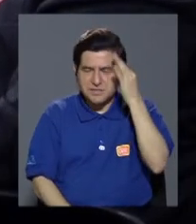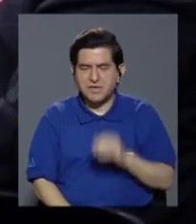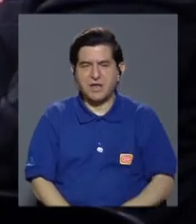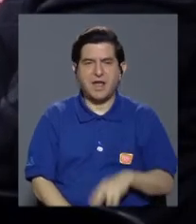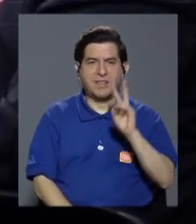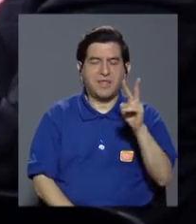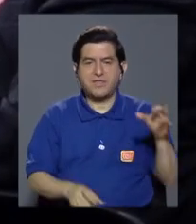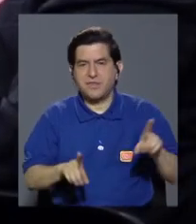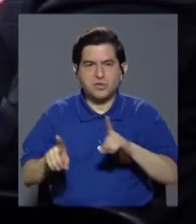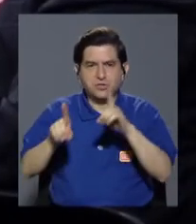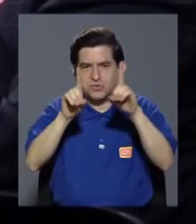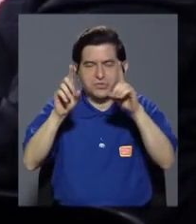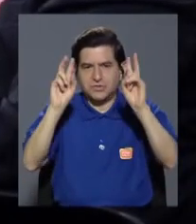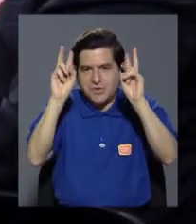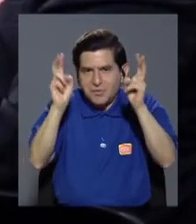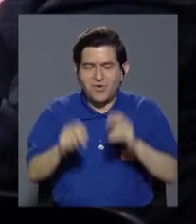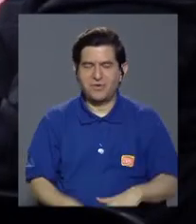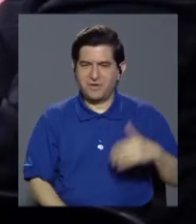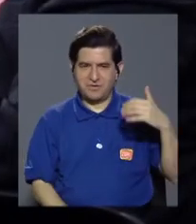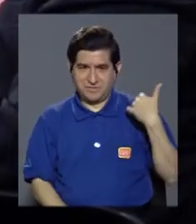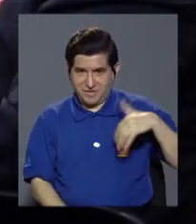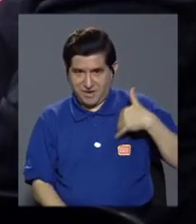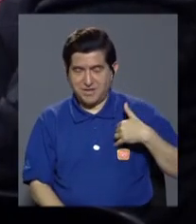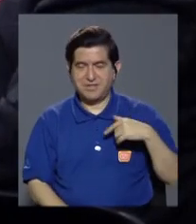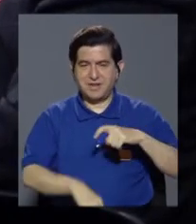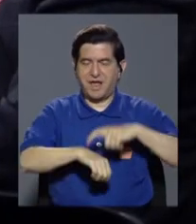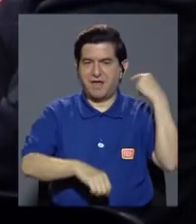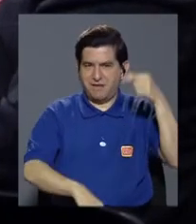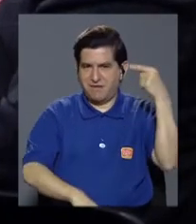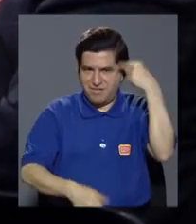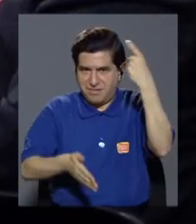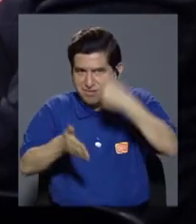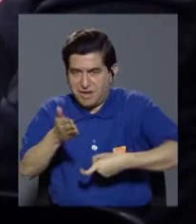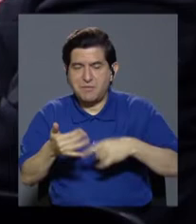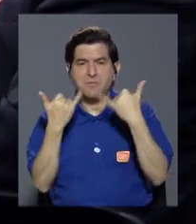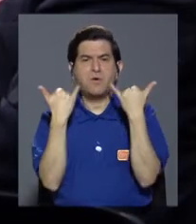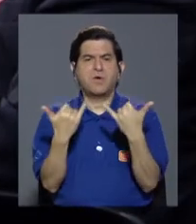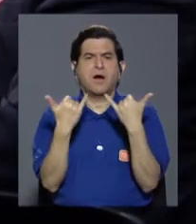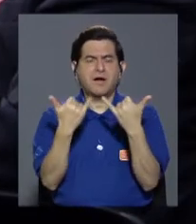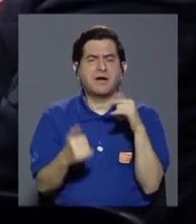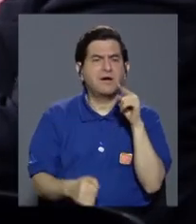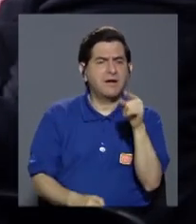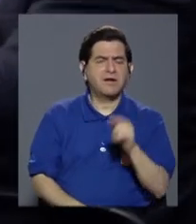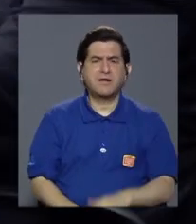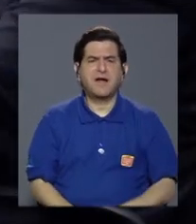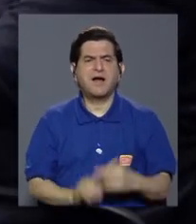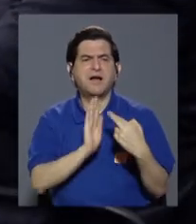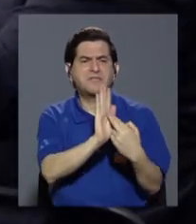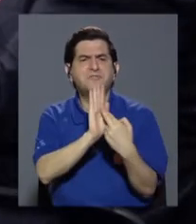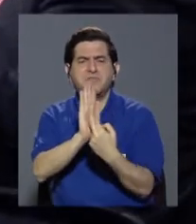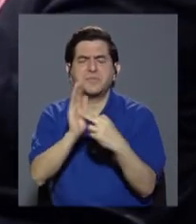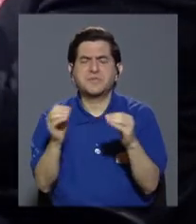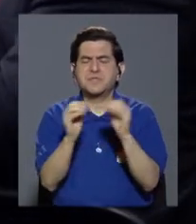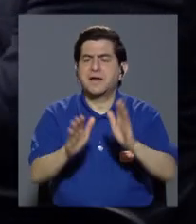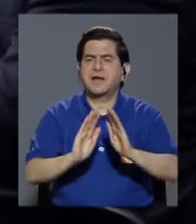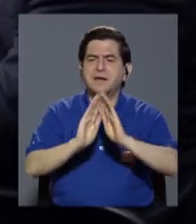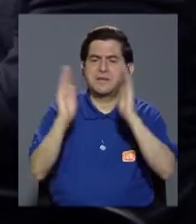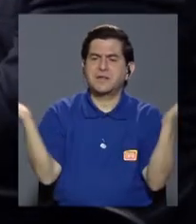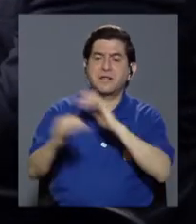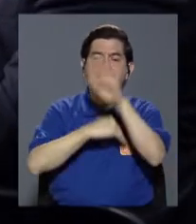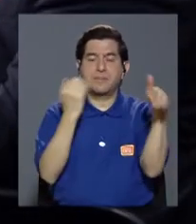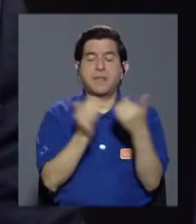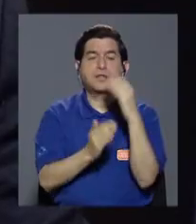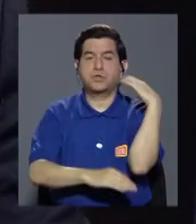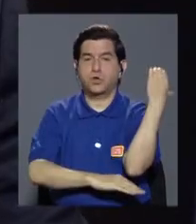dos demonios que se discuten en argentina sobre la dictadura aquí de lo que se trata es por el contrario desde un nivel de representativa más amplio de toda la